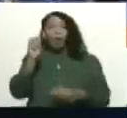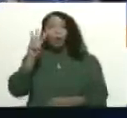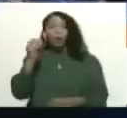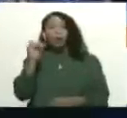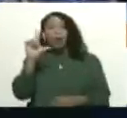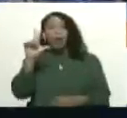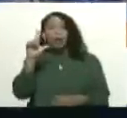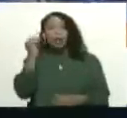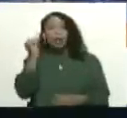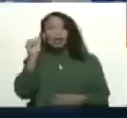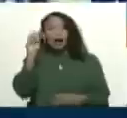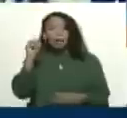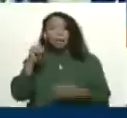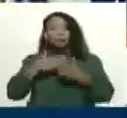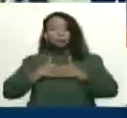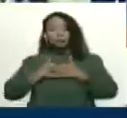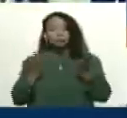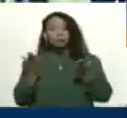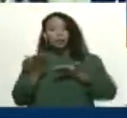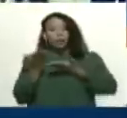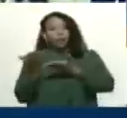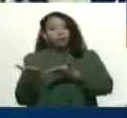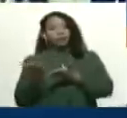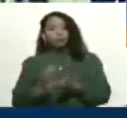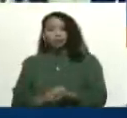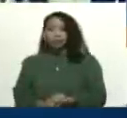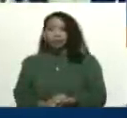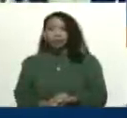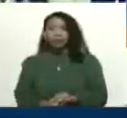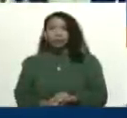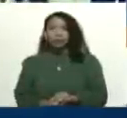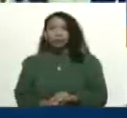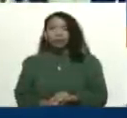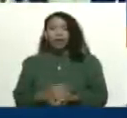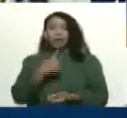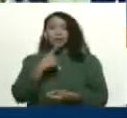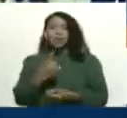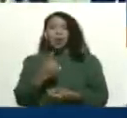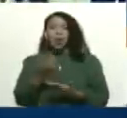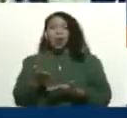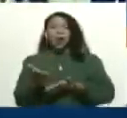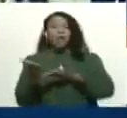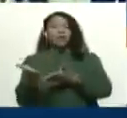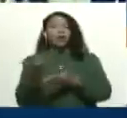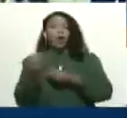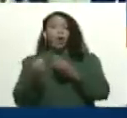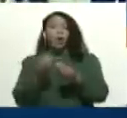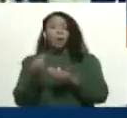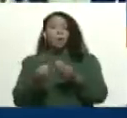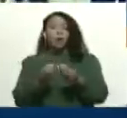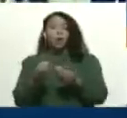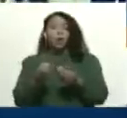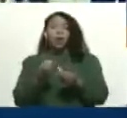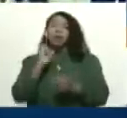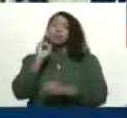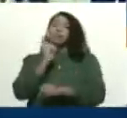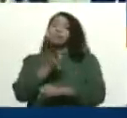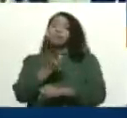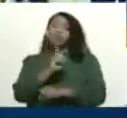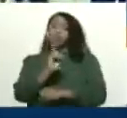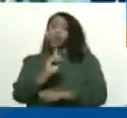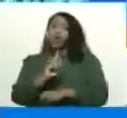Bromfield ofrecieron. William Bromfield ofreció diciendo no debemos